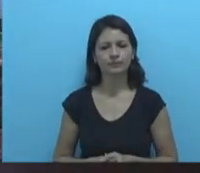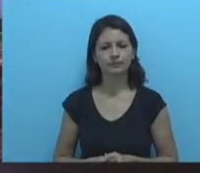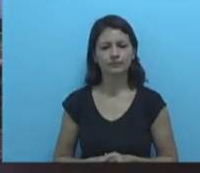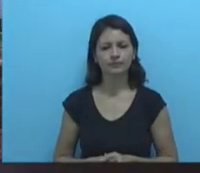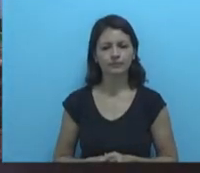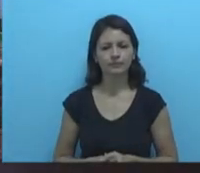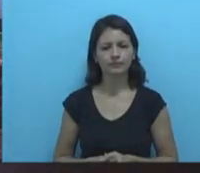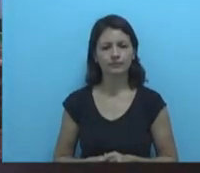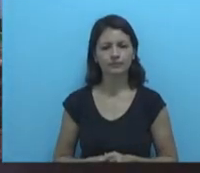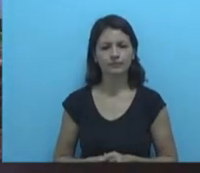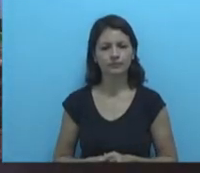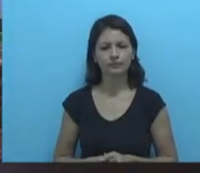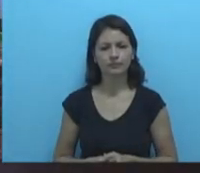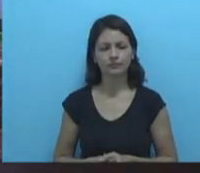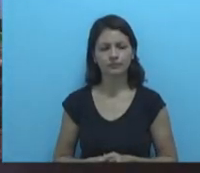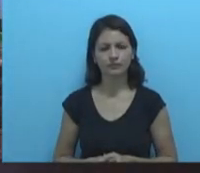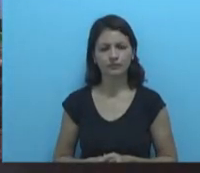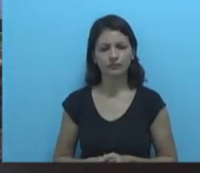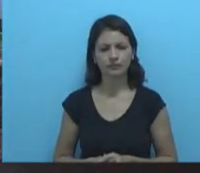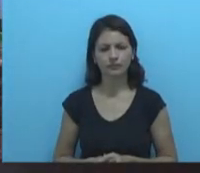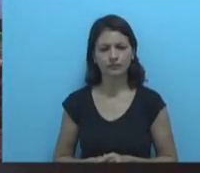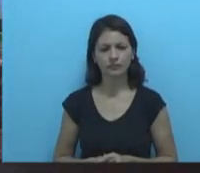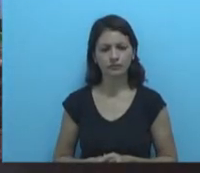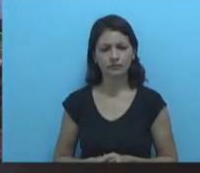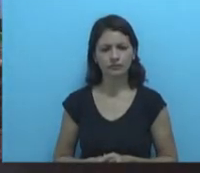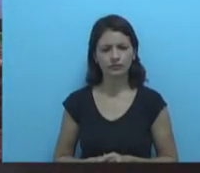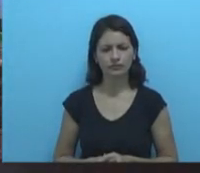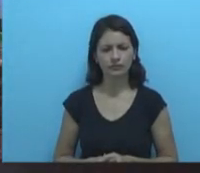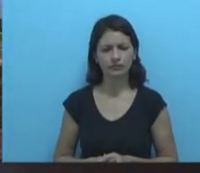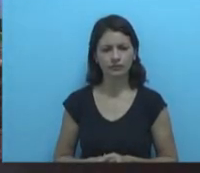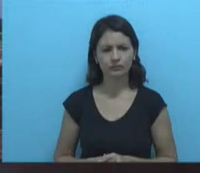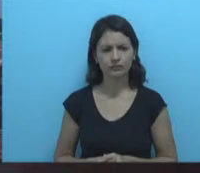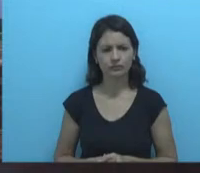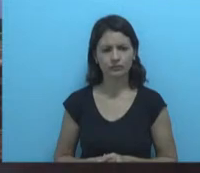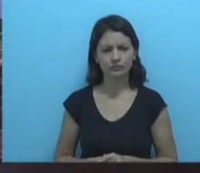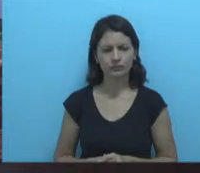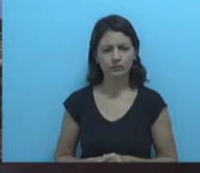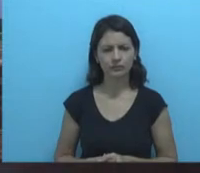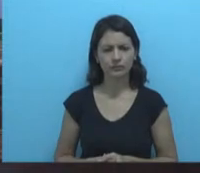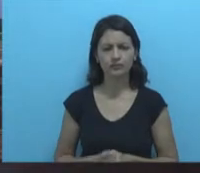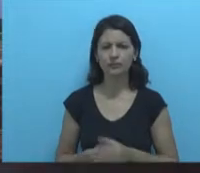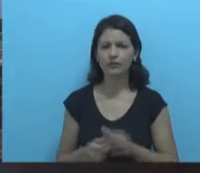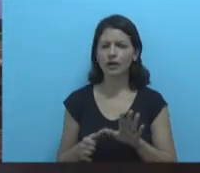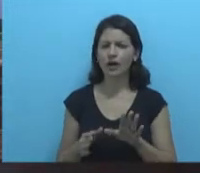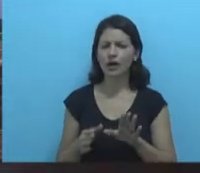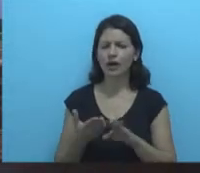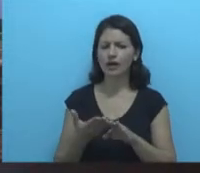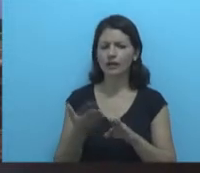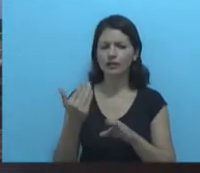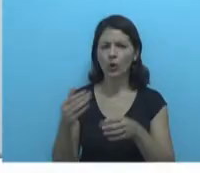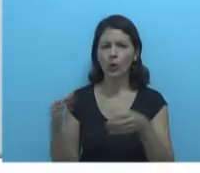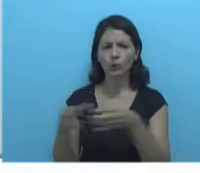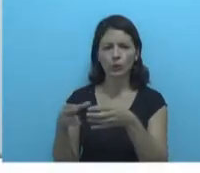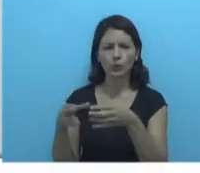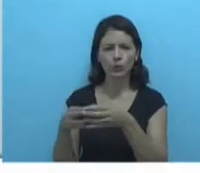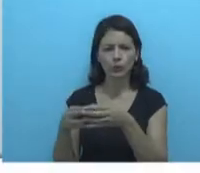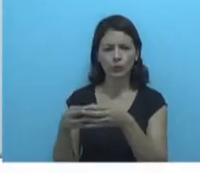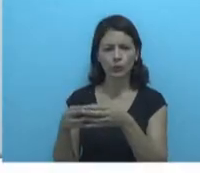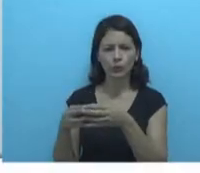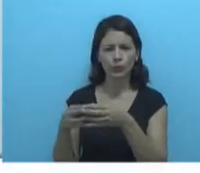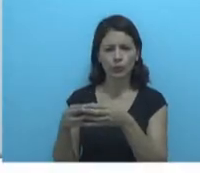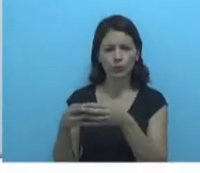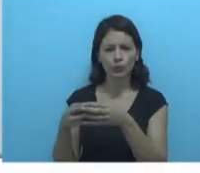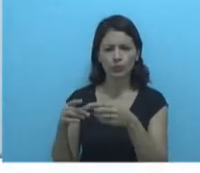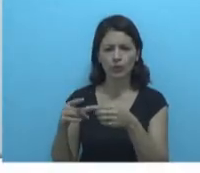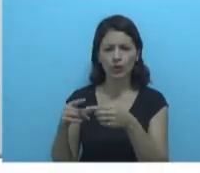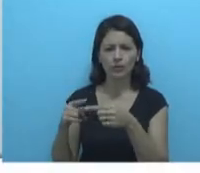presidente, en relación a las declaraciones de interés legislativo, quería expresar también de parte del bloque nuestro que no acompañamos